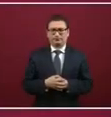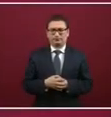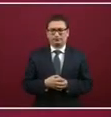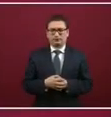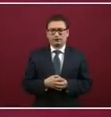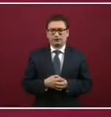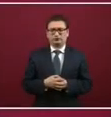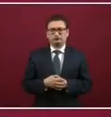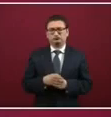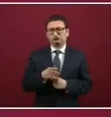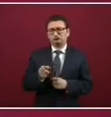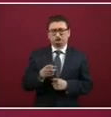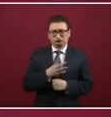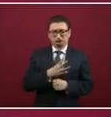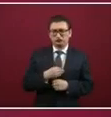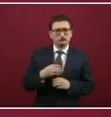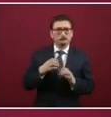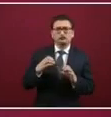cuidado,